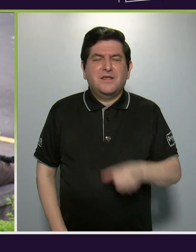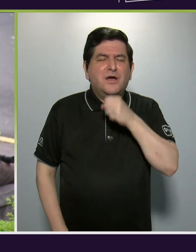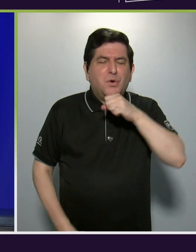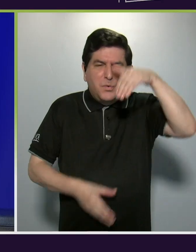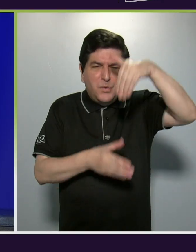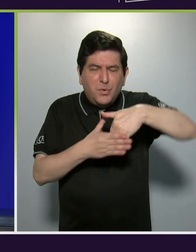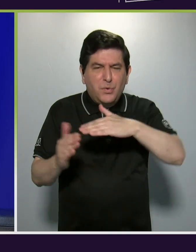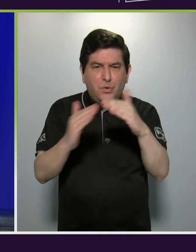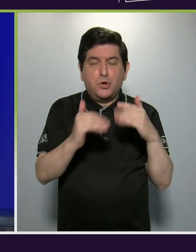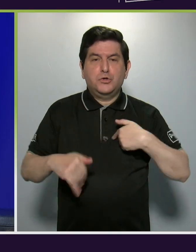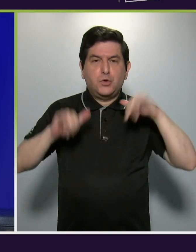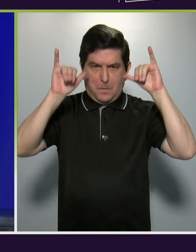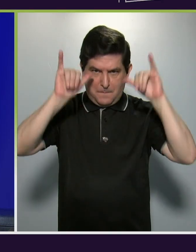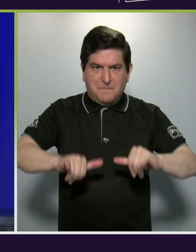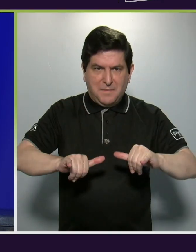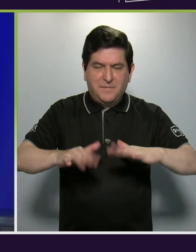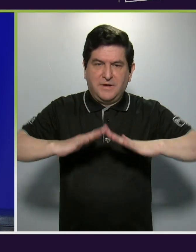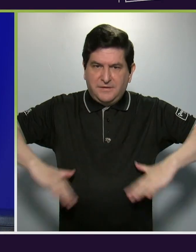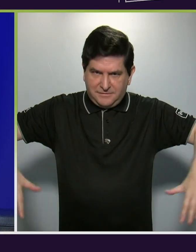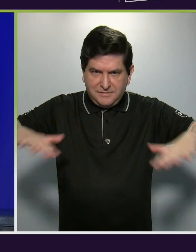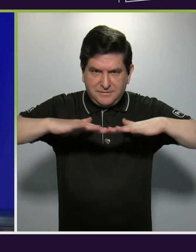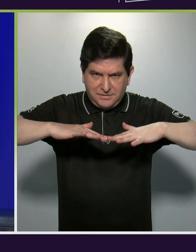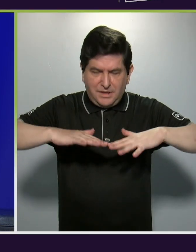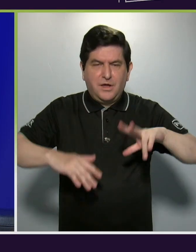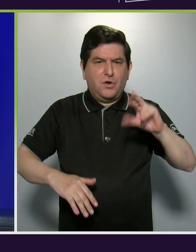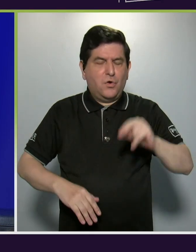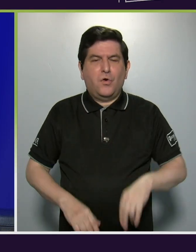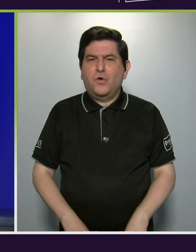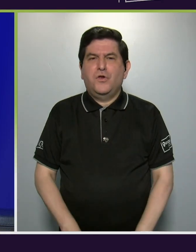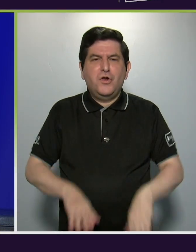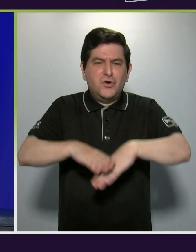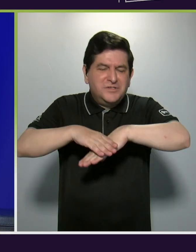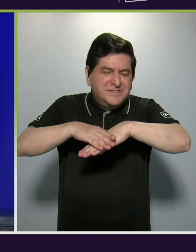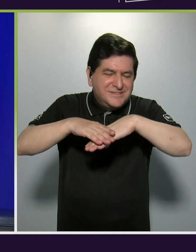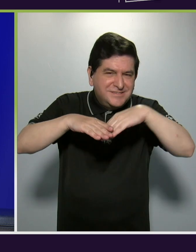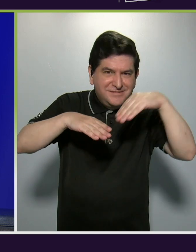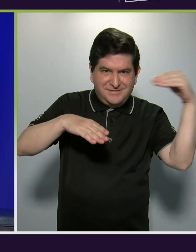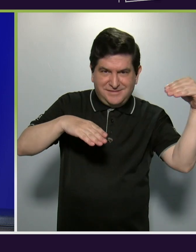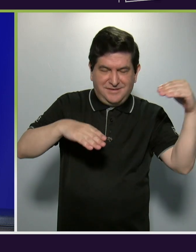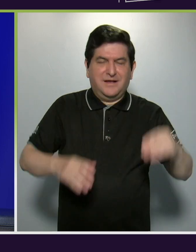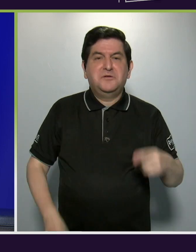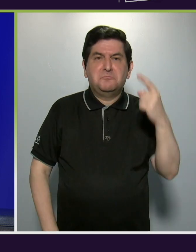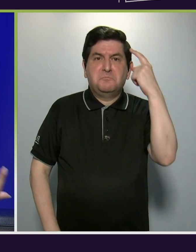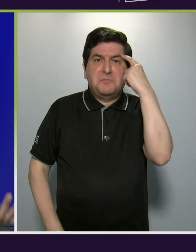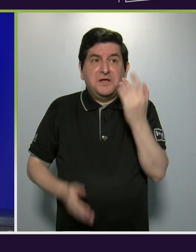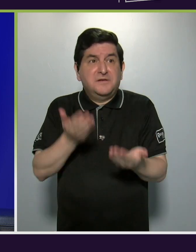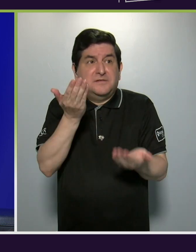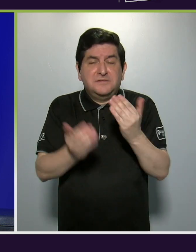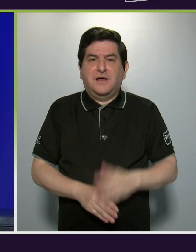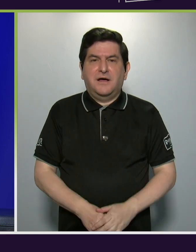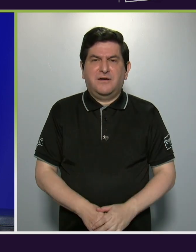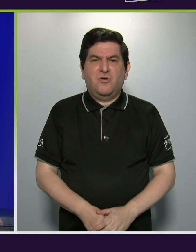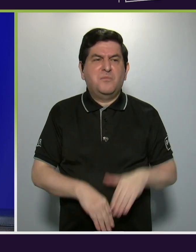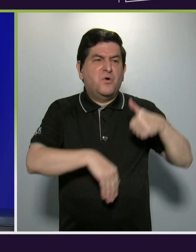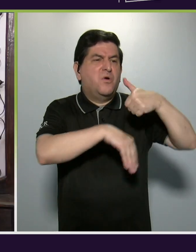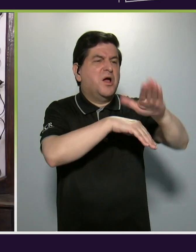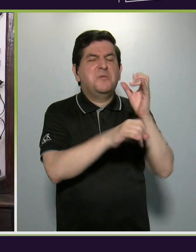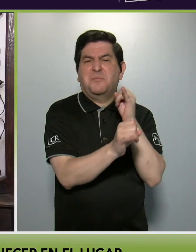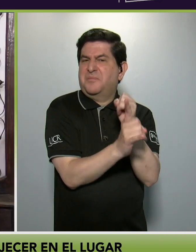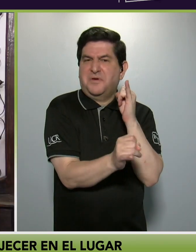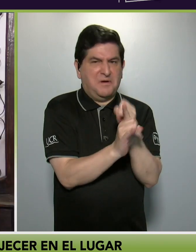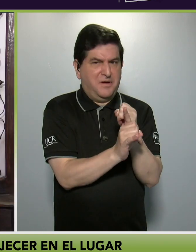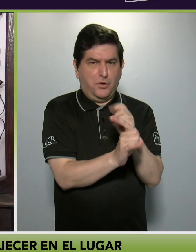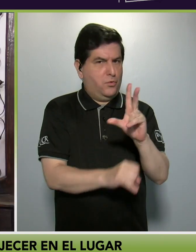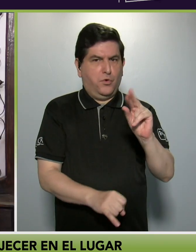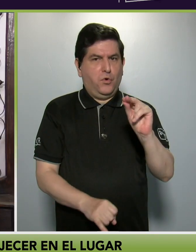yo pueda permanecer en este espacio, que no sea desarraigada o desarraigado, pensando como en institucionalizarse, sino